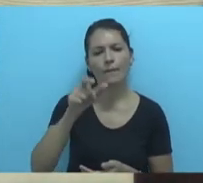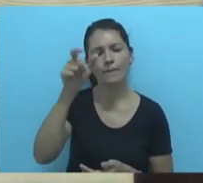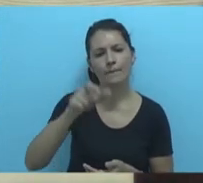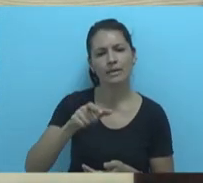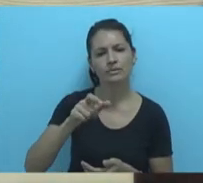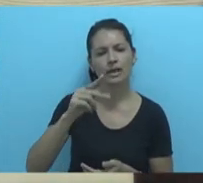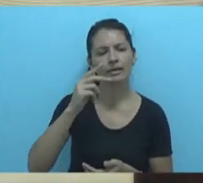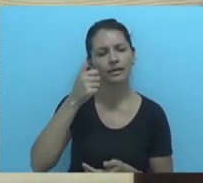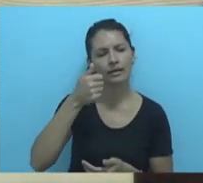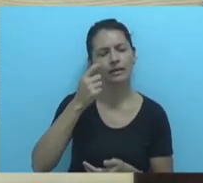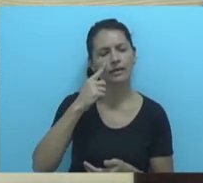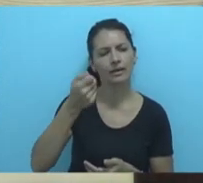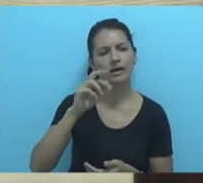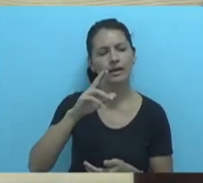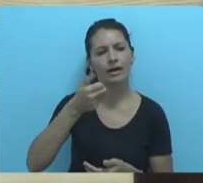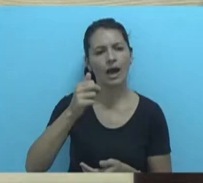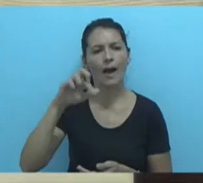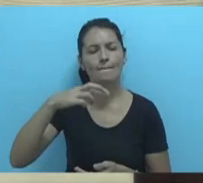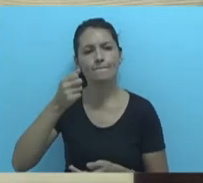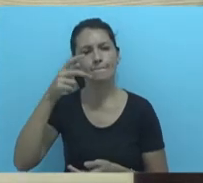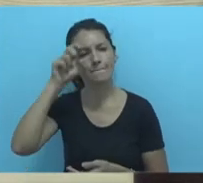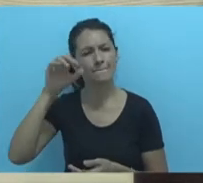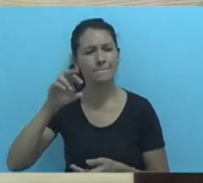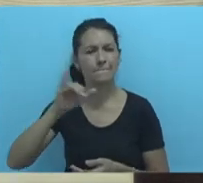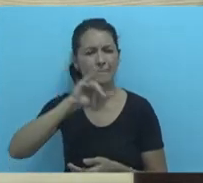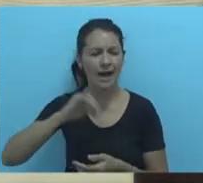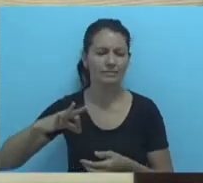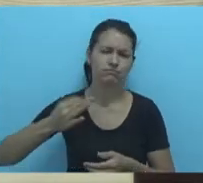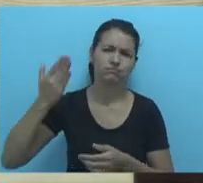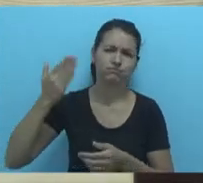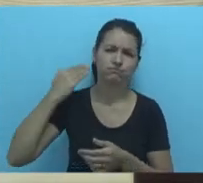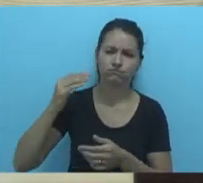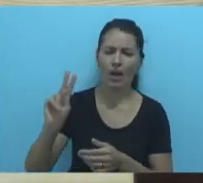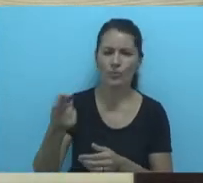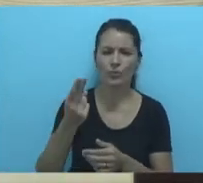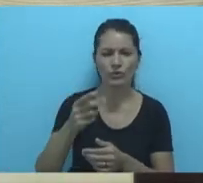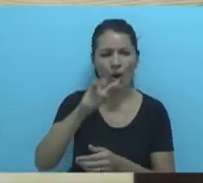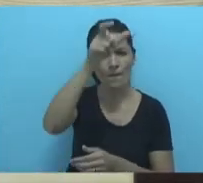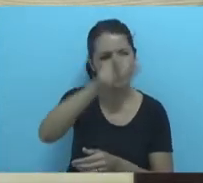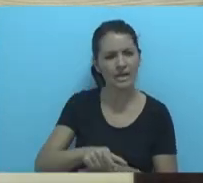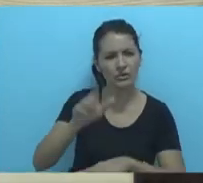Páez y de su bebé. Una noticia que nos dejó ciertamente choqueados, sobre todo